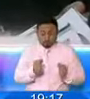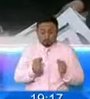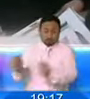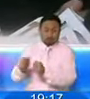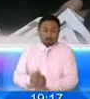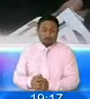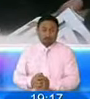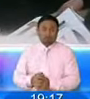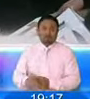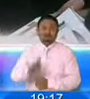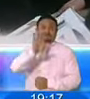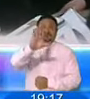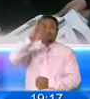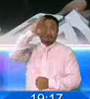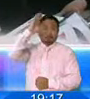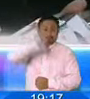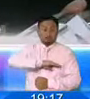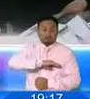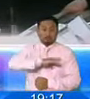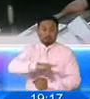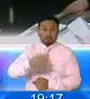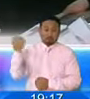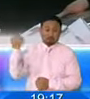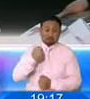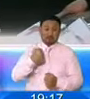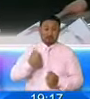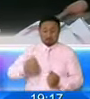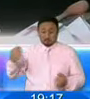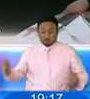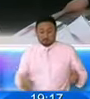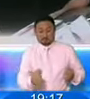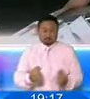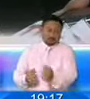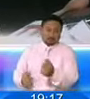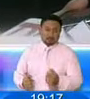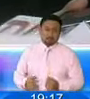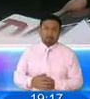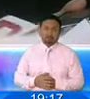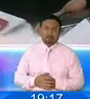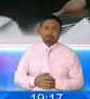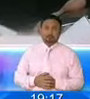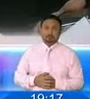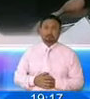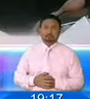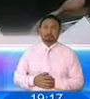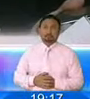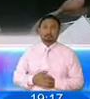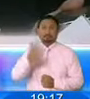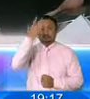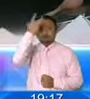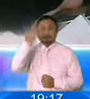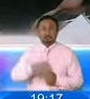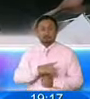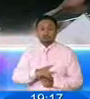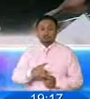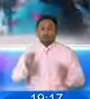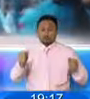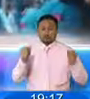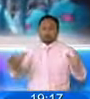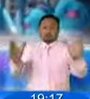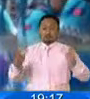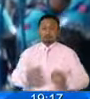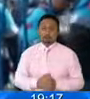5 metropolitanos los que me han agredido, me han golpeado las piernas, las canillas, porque me lanzaron las vallas